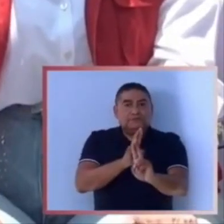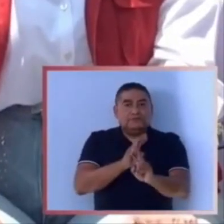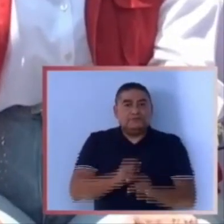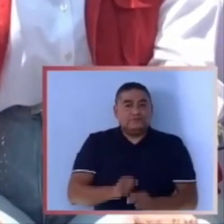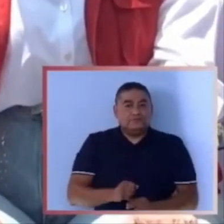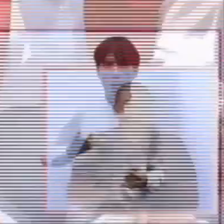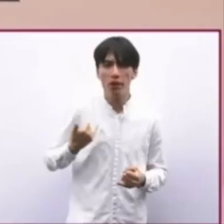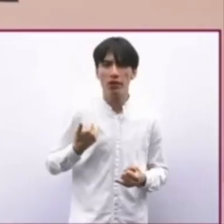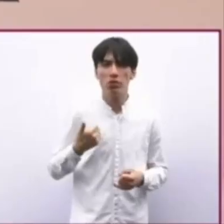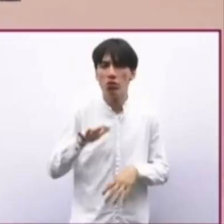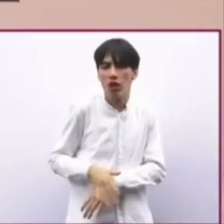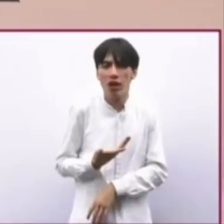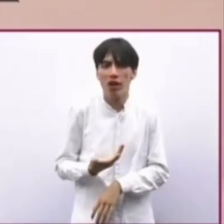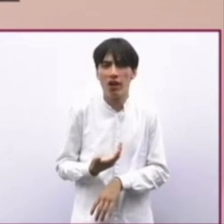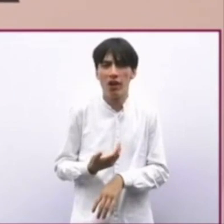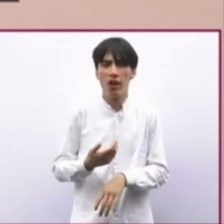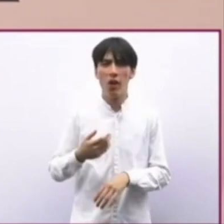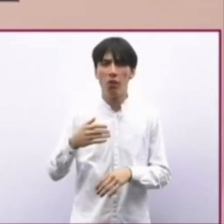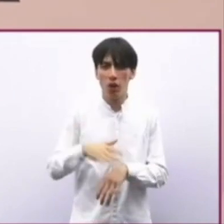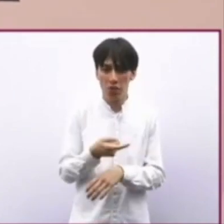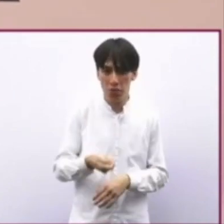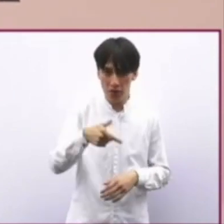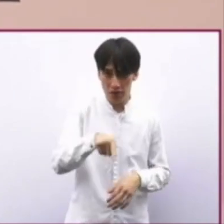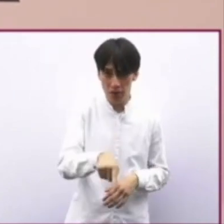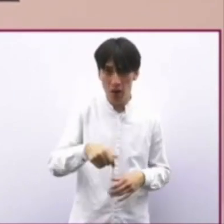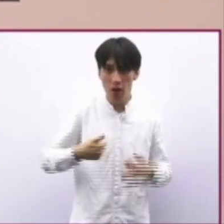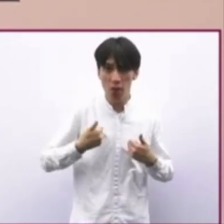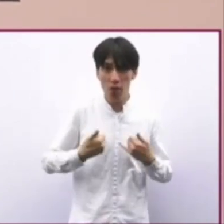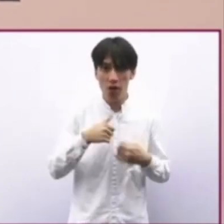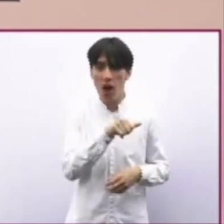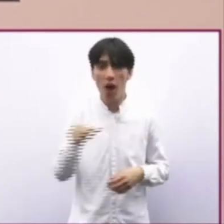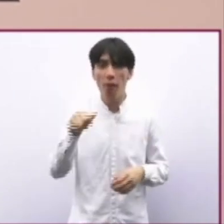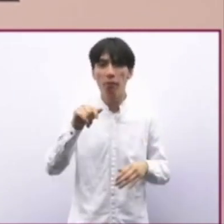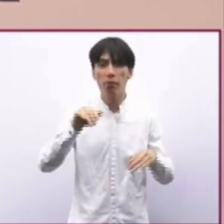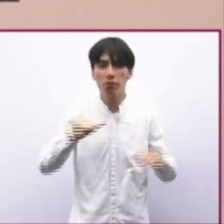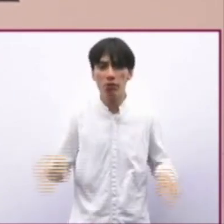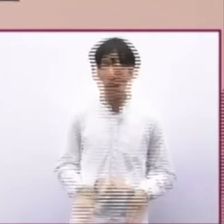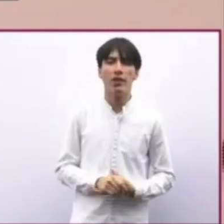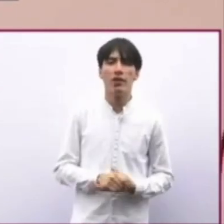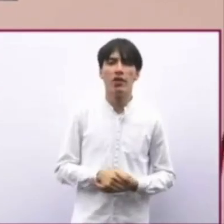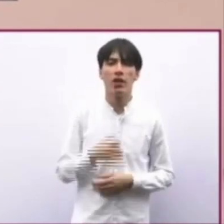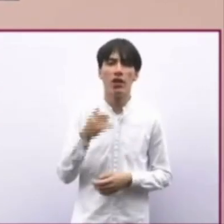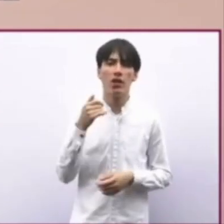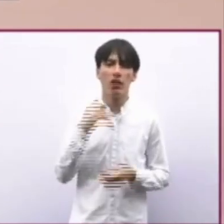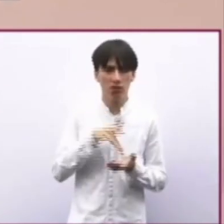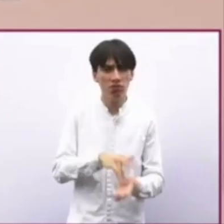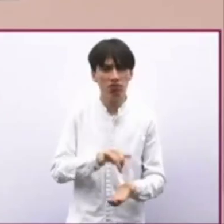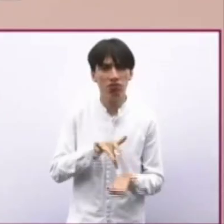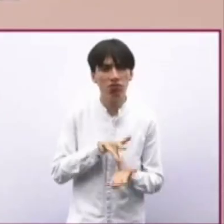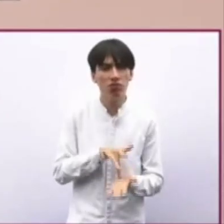la ciudad así lo lo comentó Claudia shean hablando directamente de Miguel Ángel Mancera resaltó que desde el